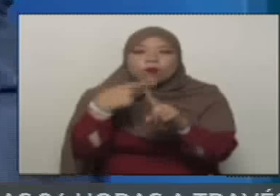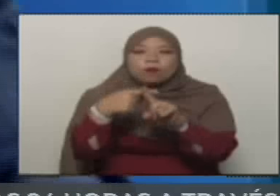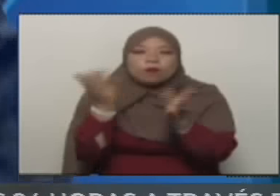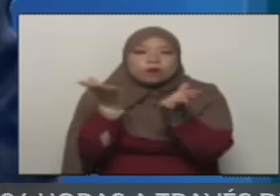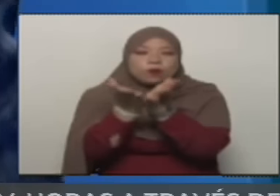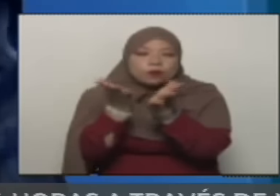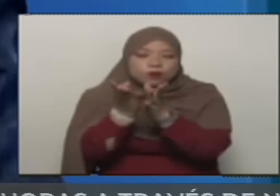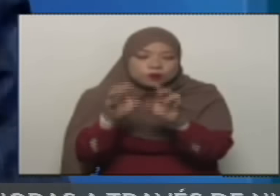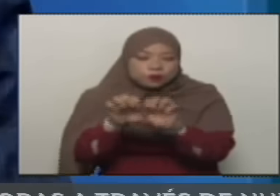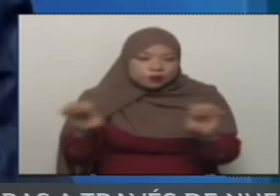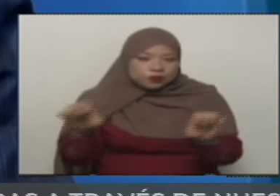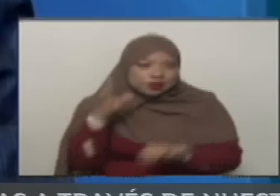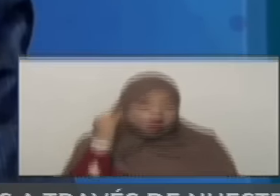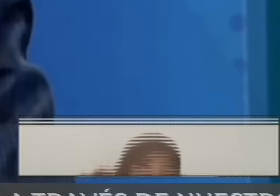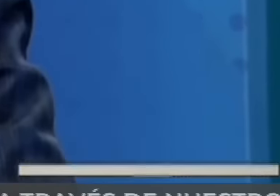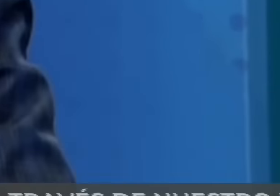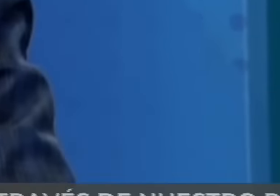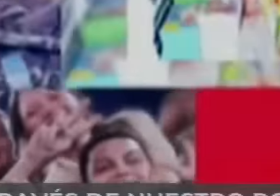Más educación. Adelante.